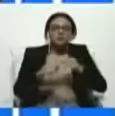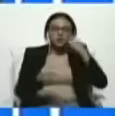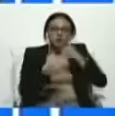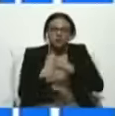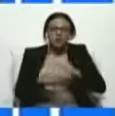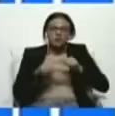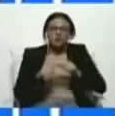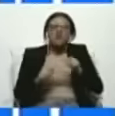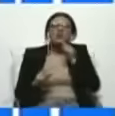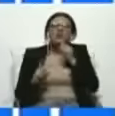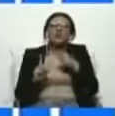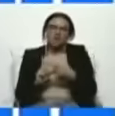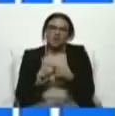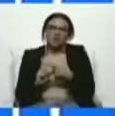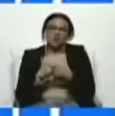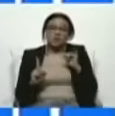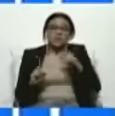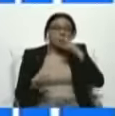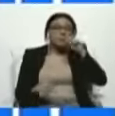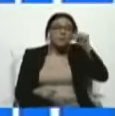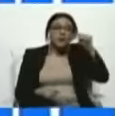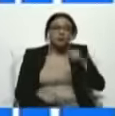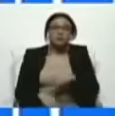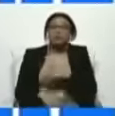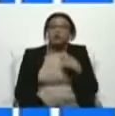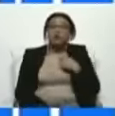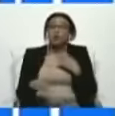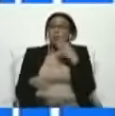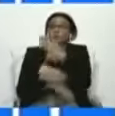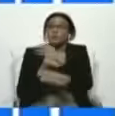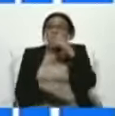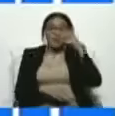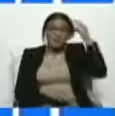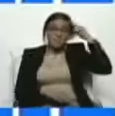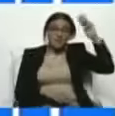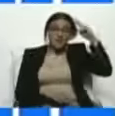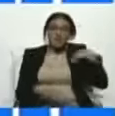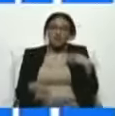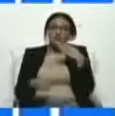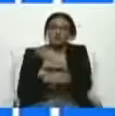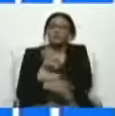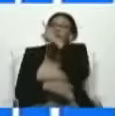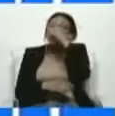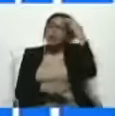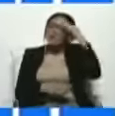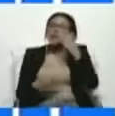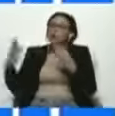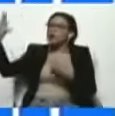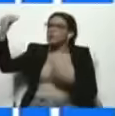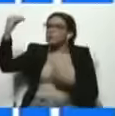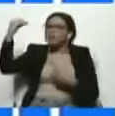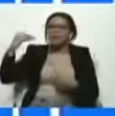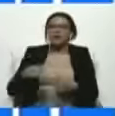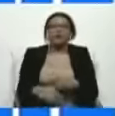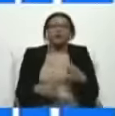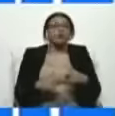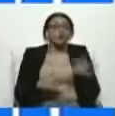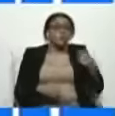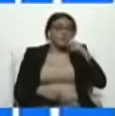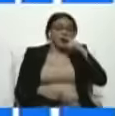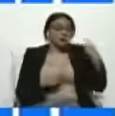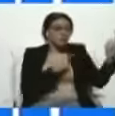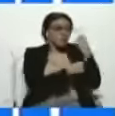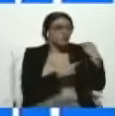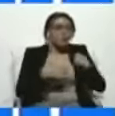a mí me lo dijeron en México, una reunión que los gringos pidieron, y me fui a la reunión, Maduro me dijo, ve a ver qué quieren esos